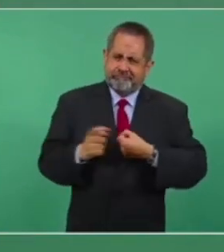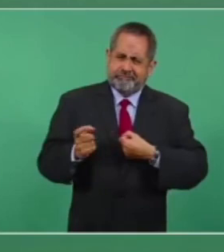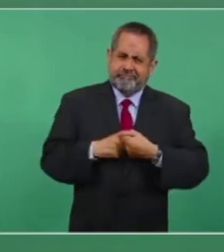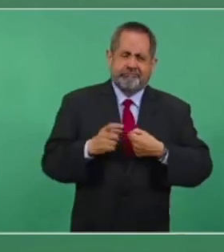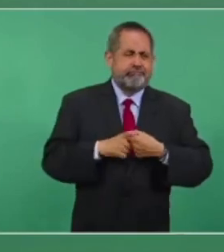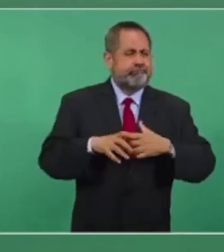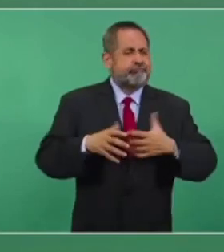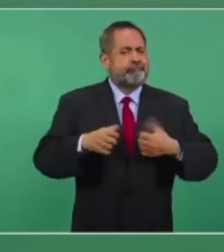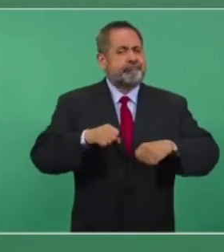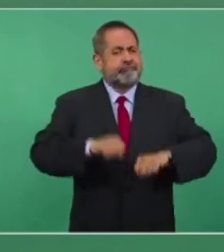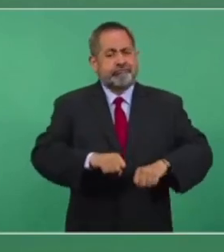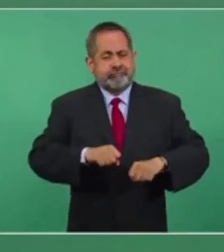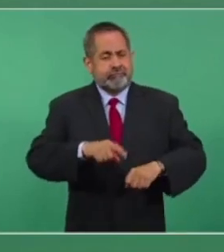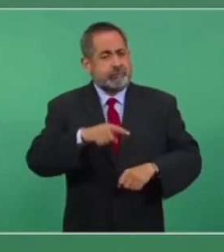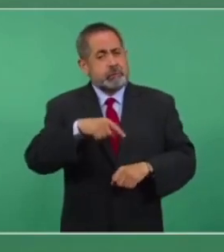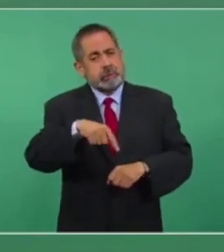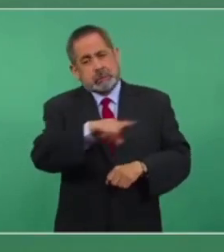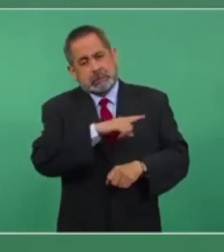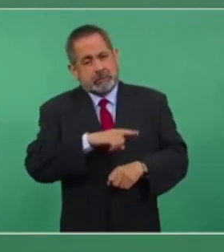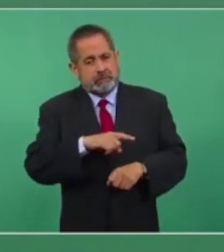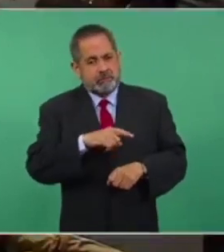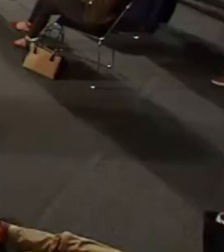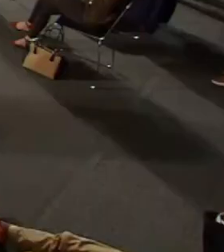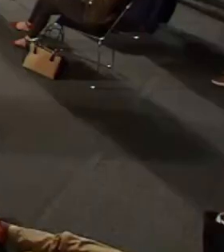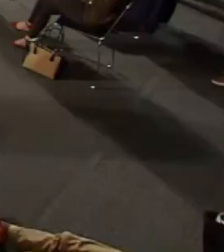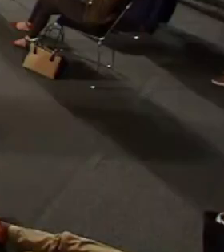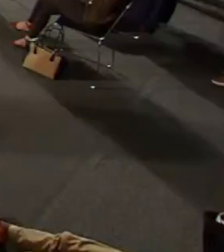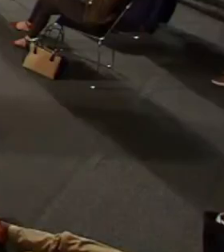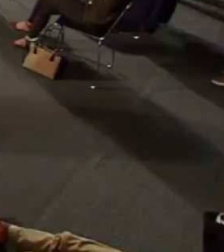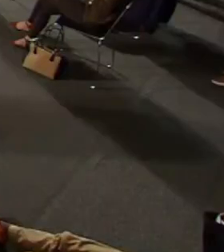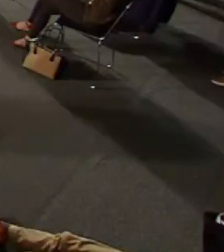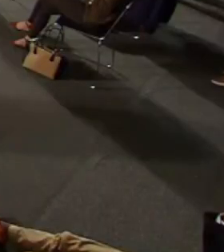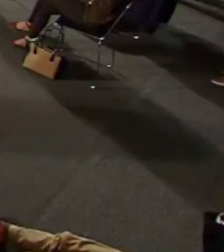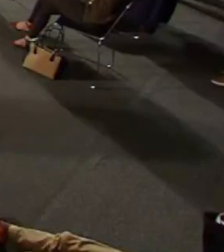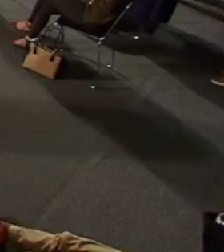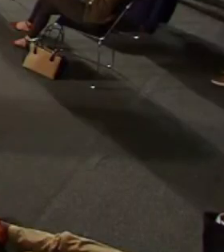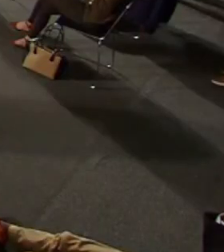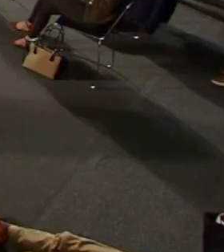O sea, es un mecanismo de soborno